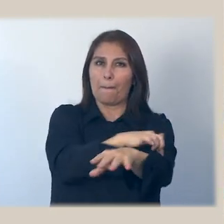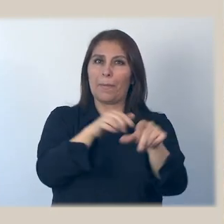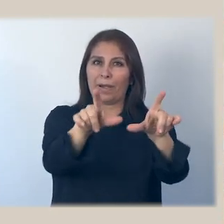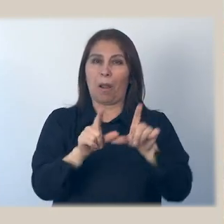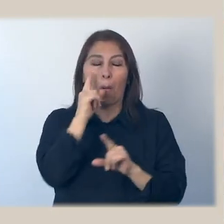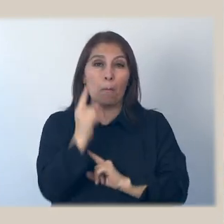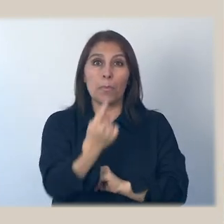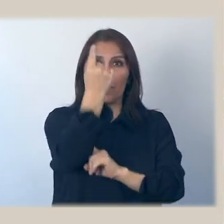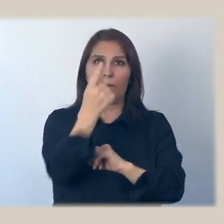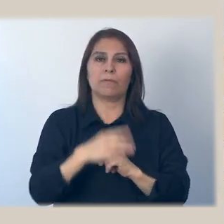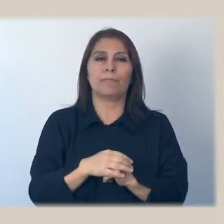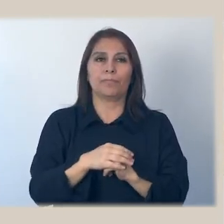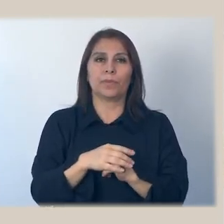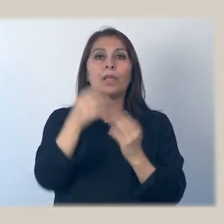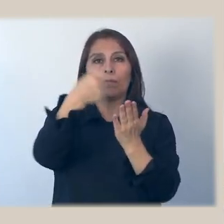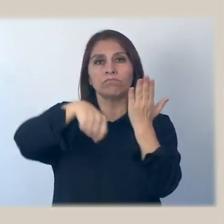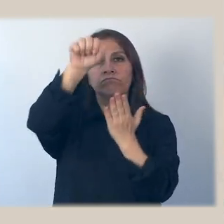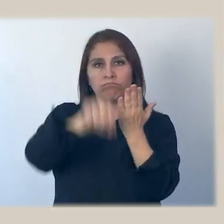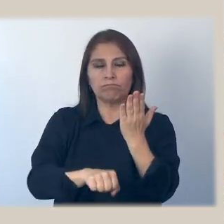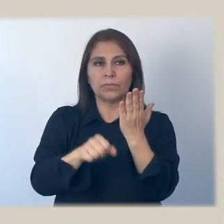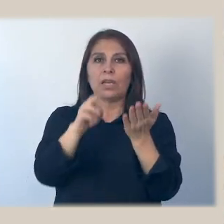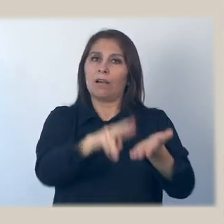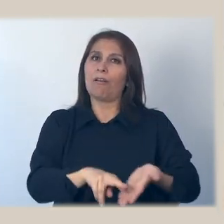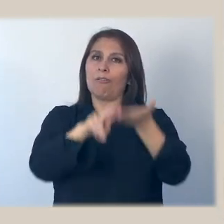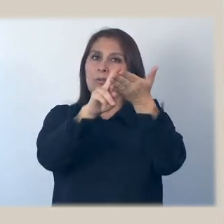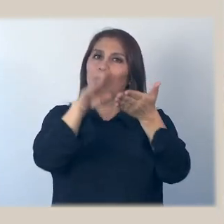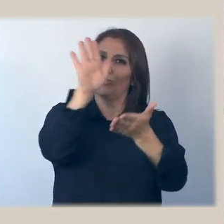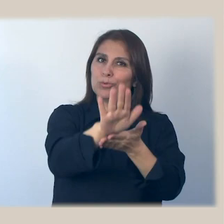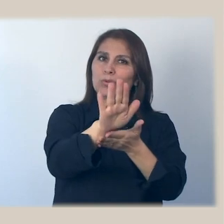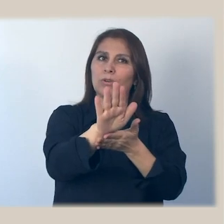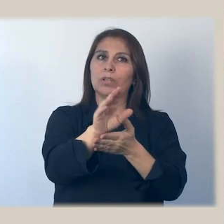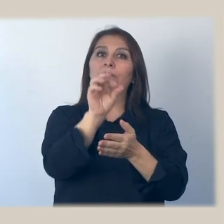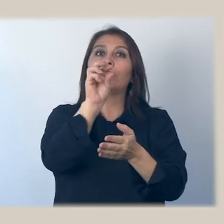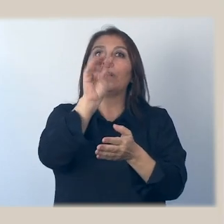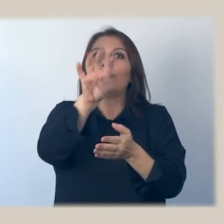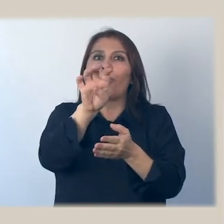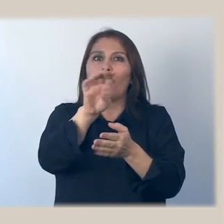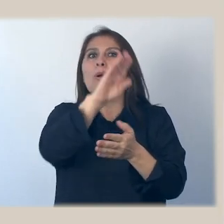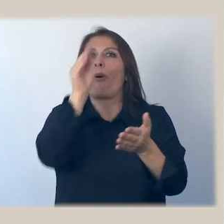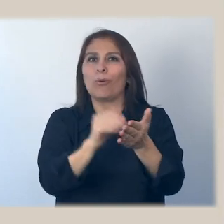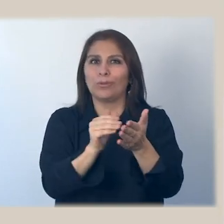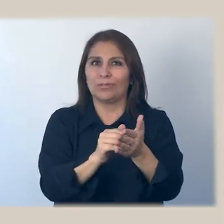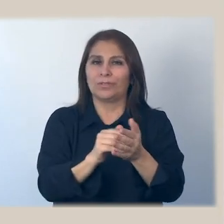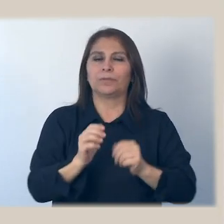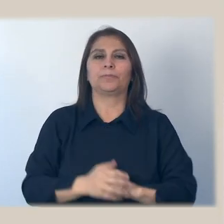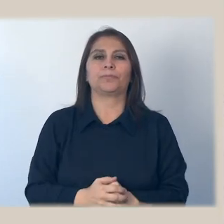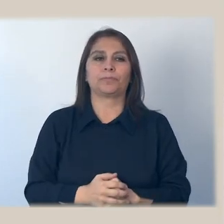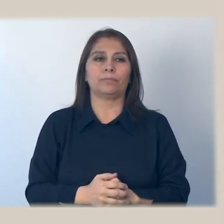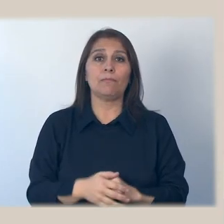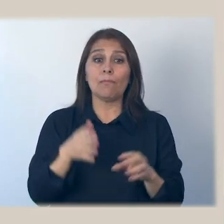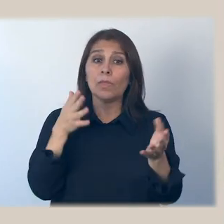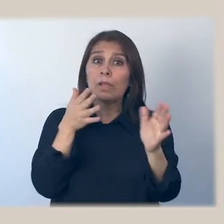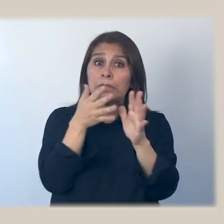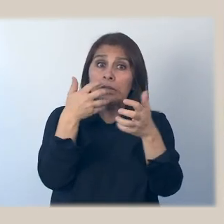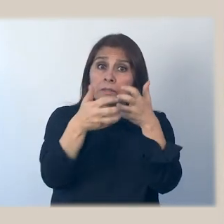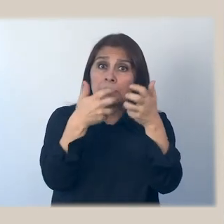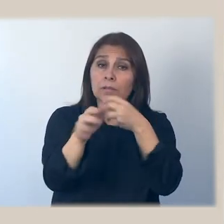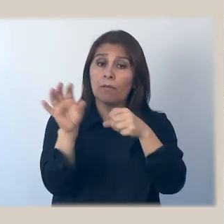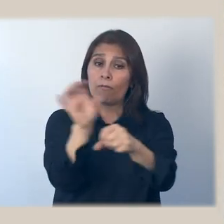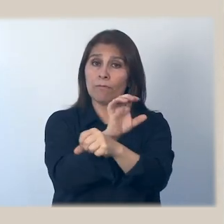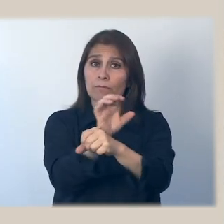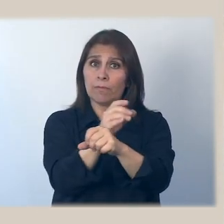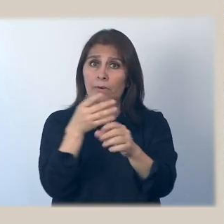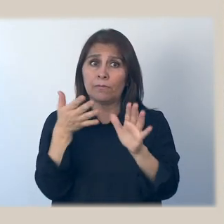renovación de la acreditación de otros 9. Los avances en relación con los sistemas de información son significativos a partir